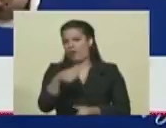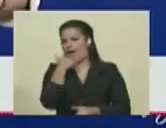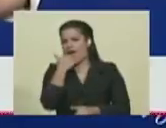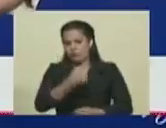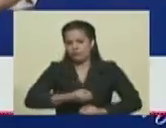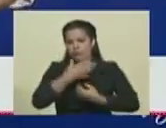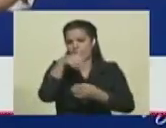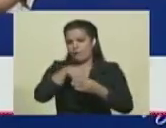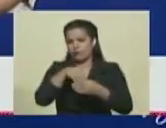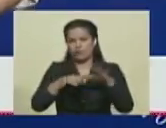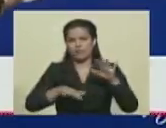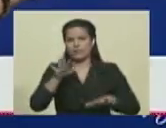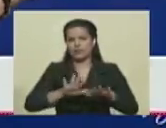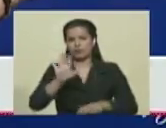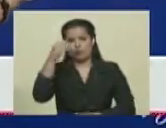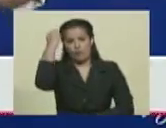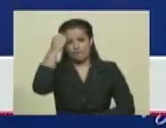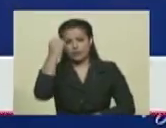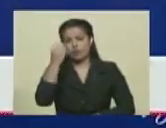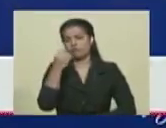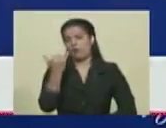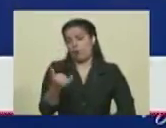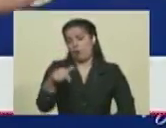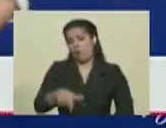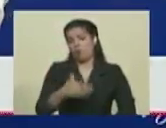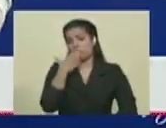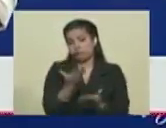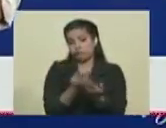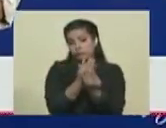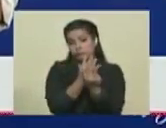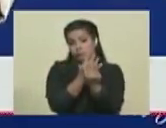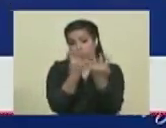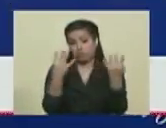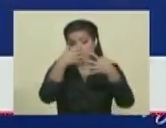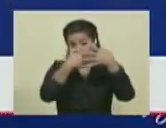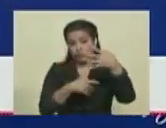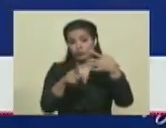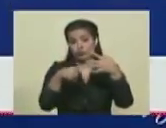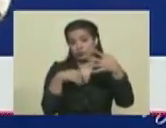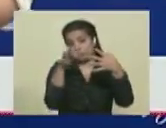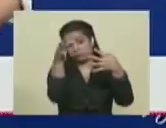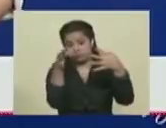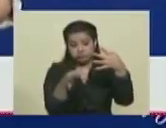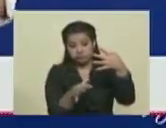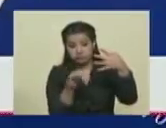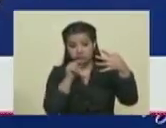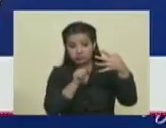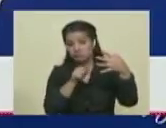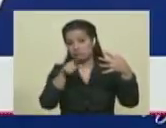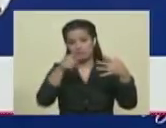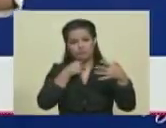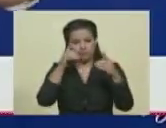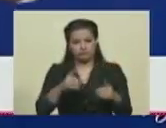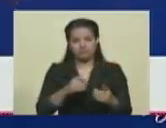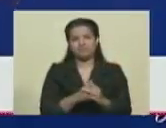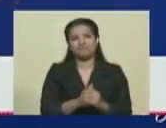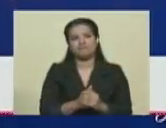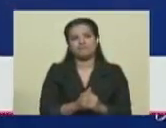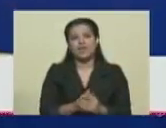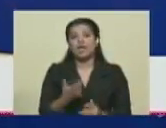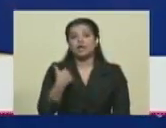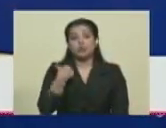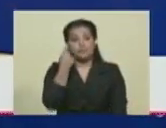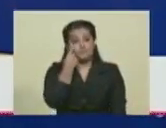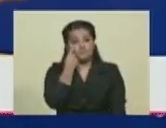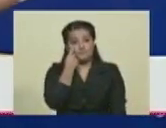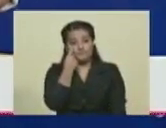cualquiera de las preferencias que el día de hoy se están ofertando a todos los venezolanos en los 23 estados del país. Nosotros vamos a estar muy pendientes de cualquier